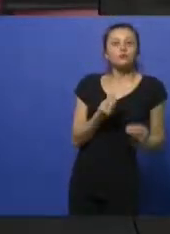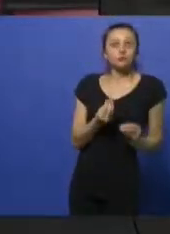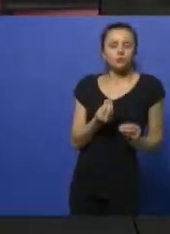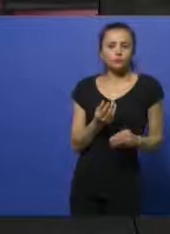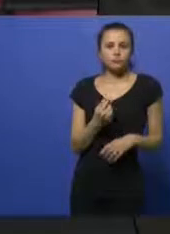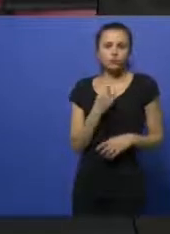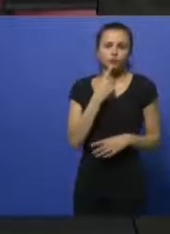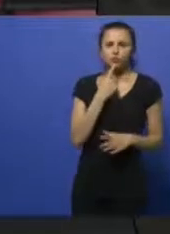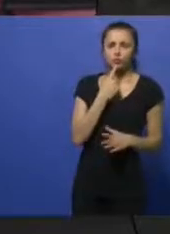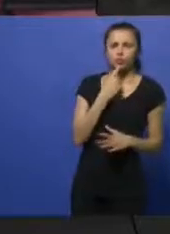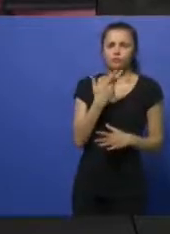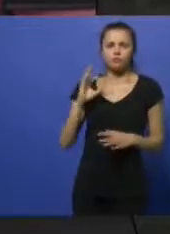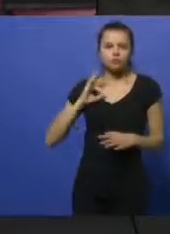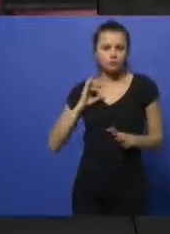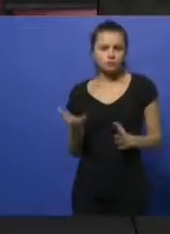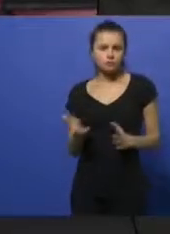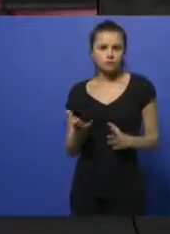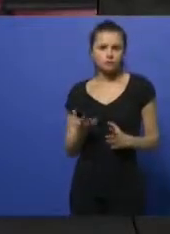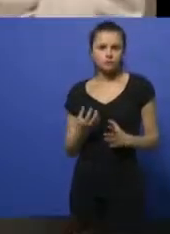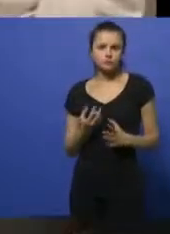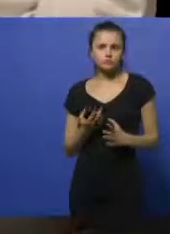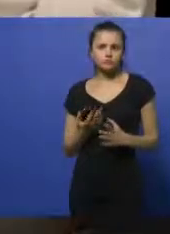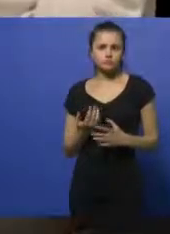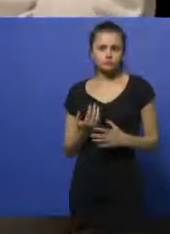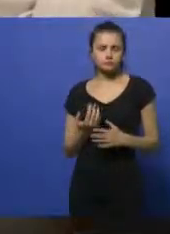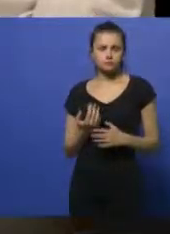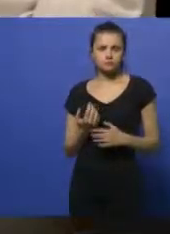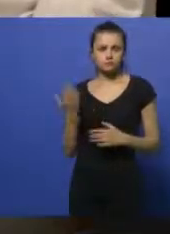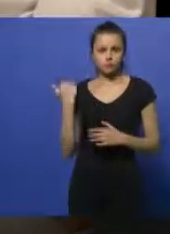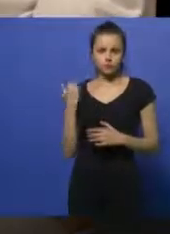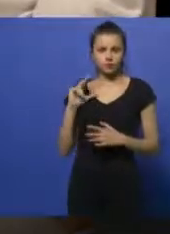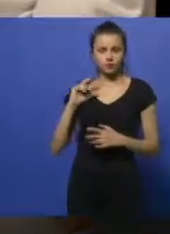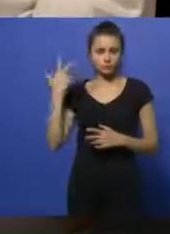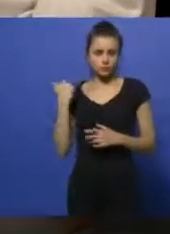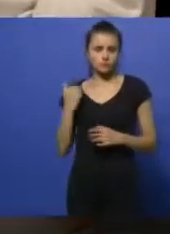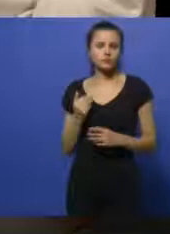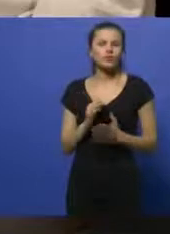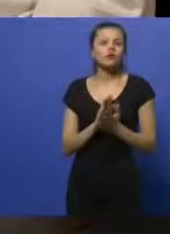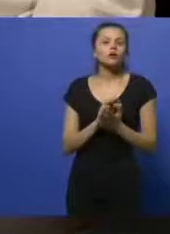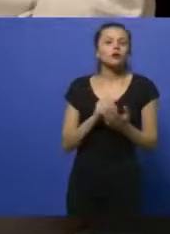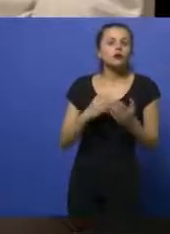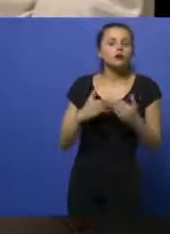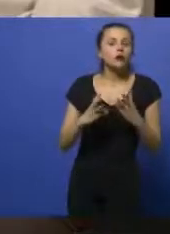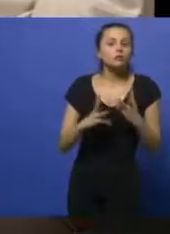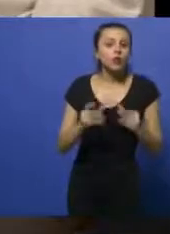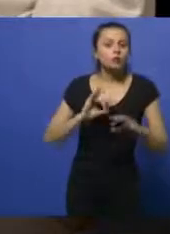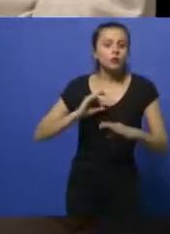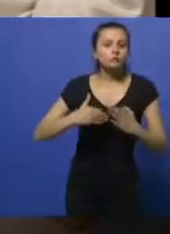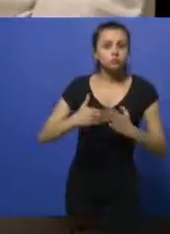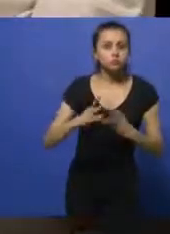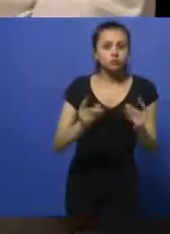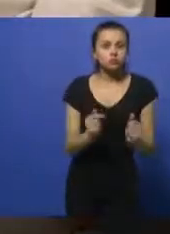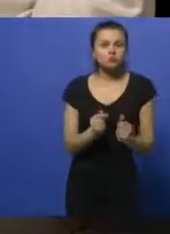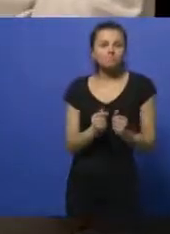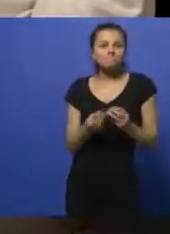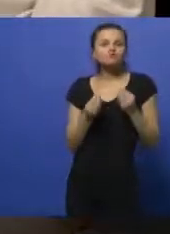hace 3 años que cada vez que se aproxima a fin de año, claro, no saben cuál va a ser la suerte que van a correr los trabajadores. ¿Ese es